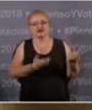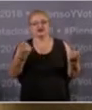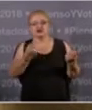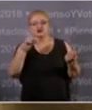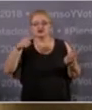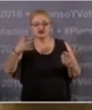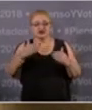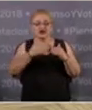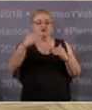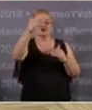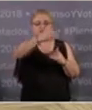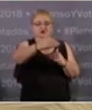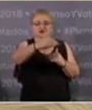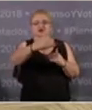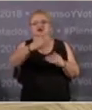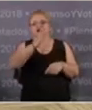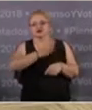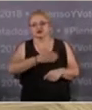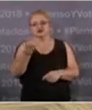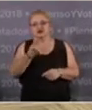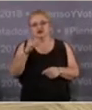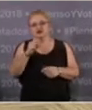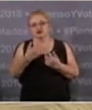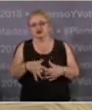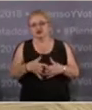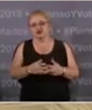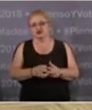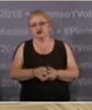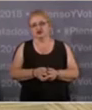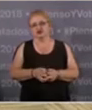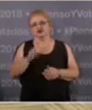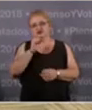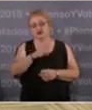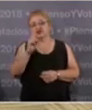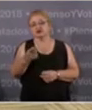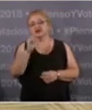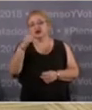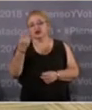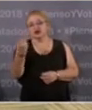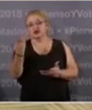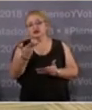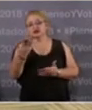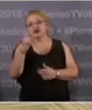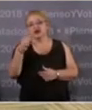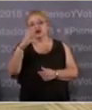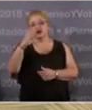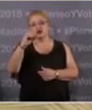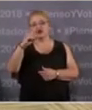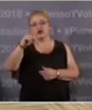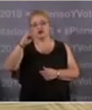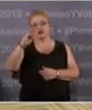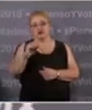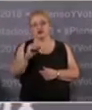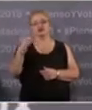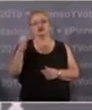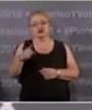funciona? Bueno, el aumentar las penas es inclusive una solicitud que hace la CONAGO y me parece que los